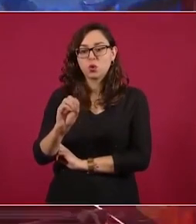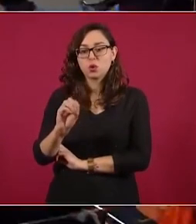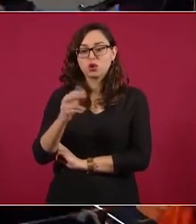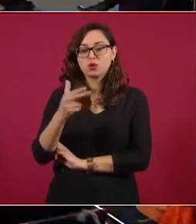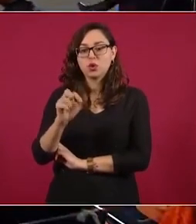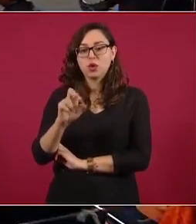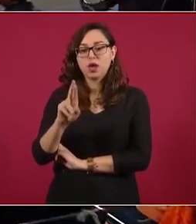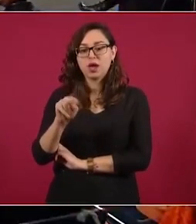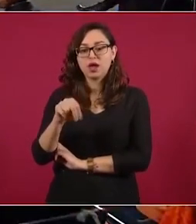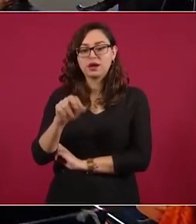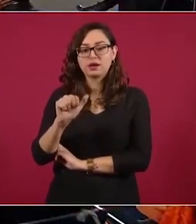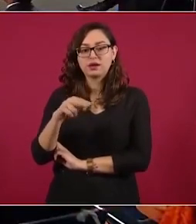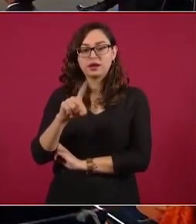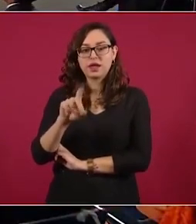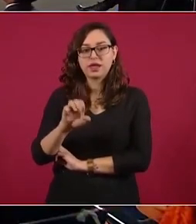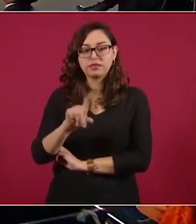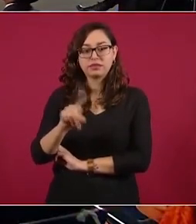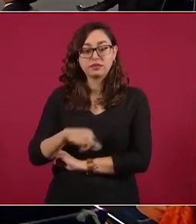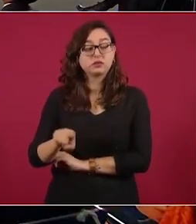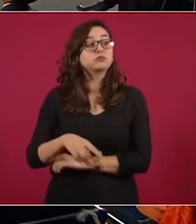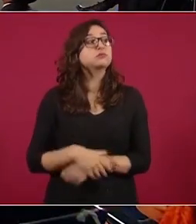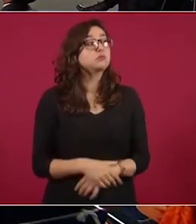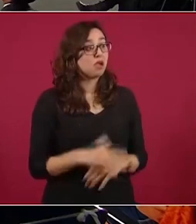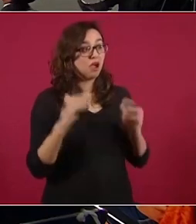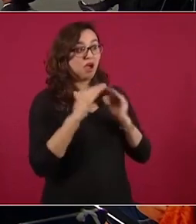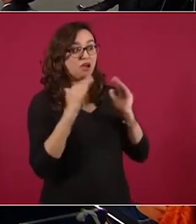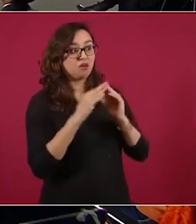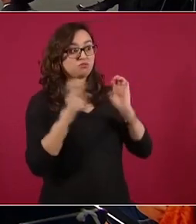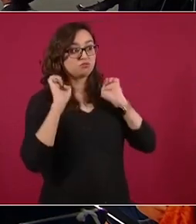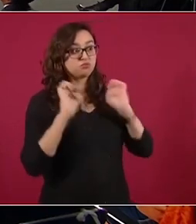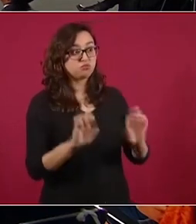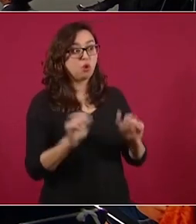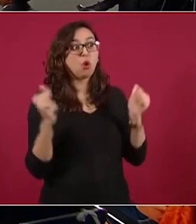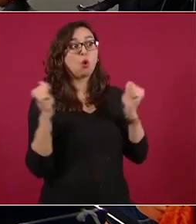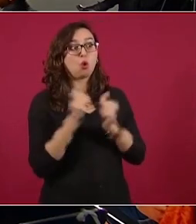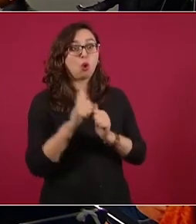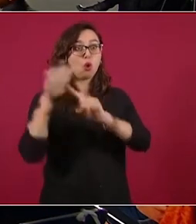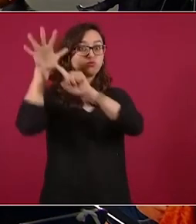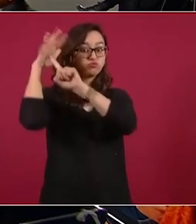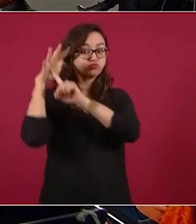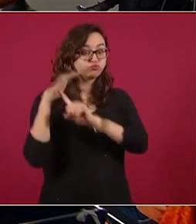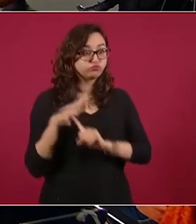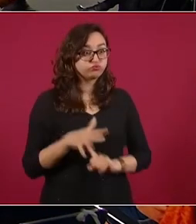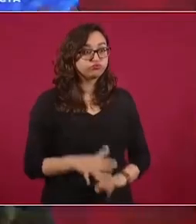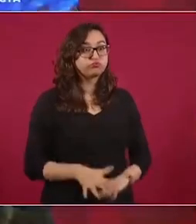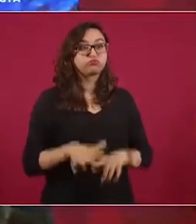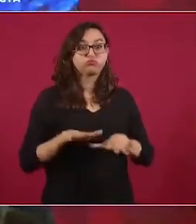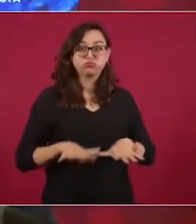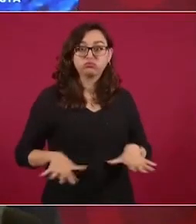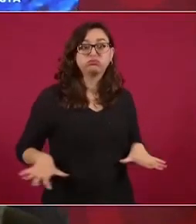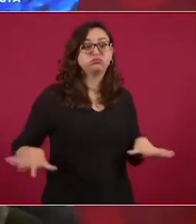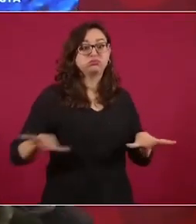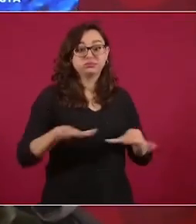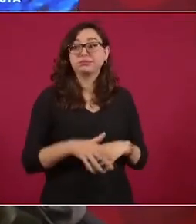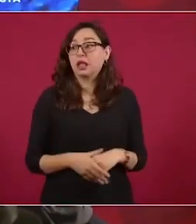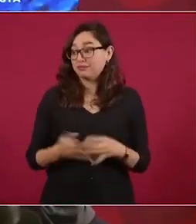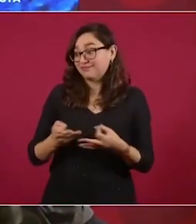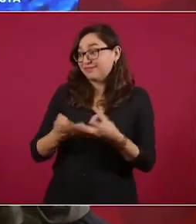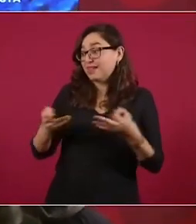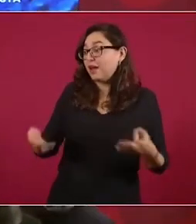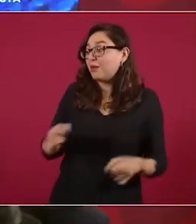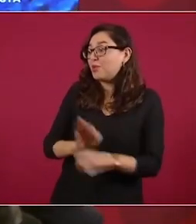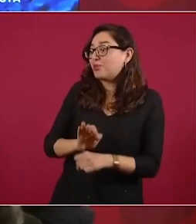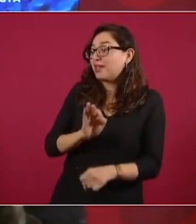con pista aérea y todo, ¿eh? Con pista de aterrizaje. Sí. En la reserva.